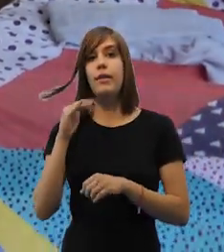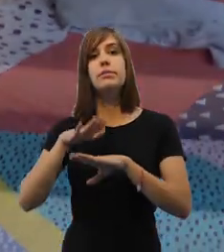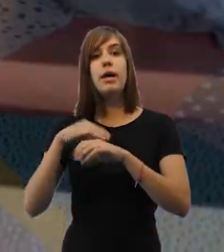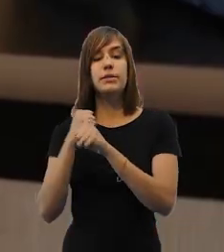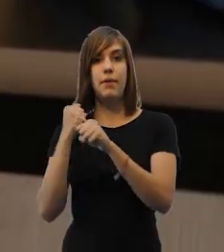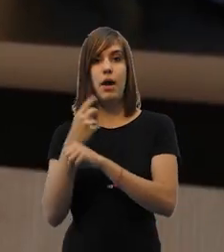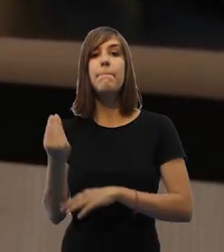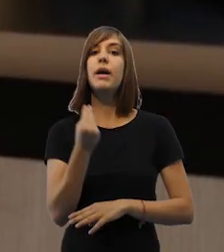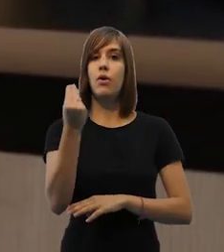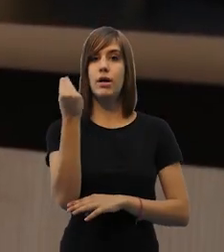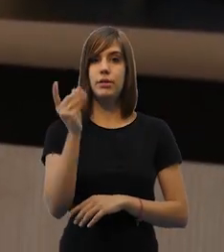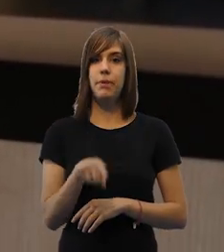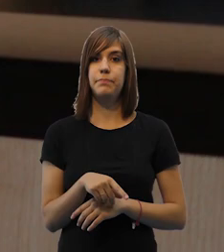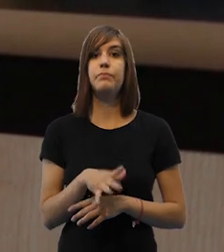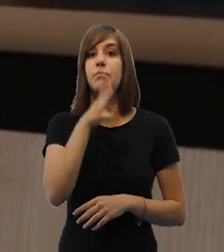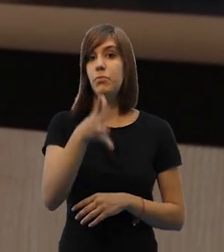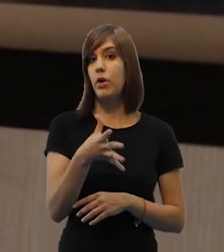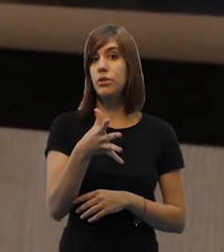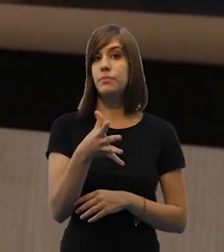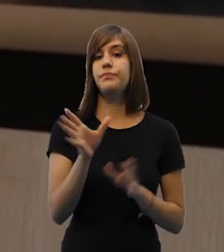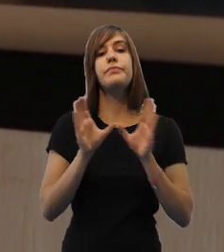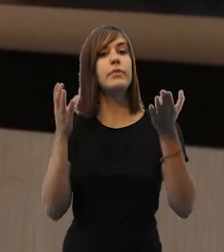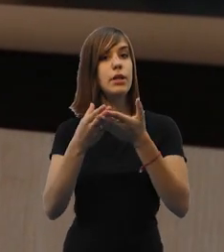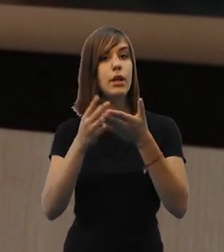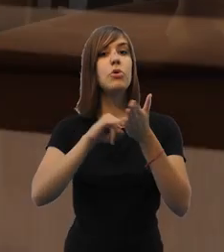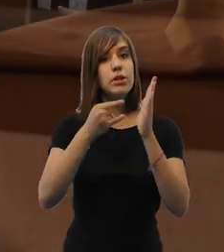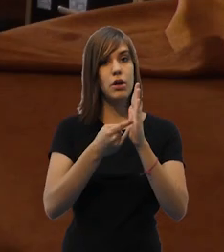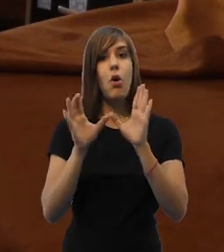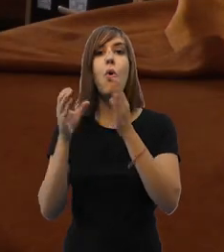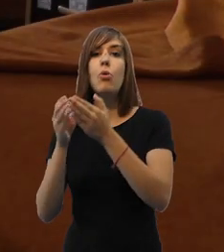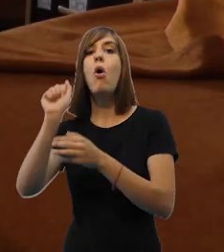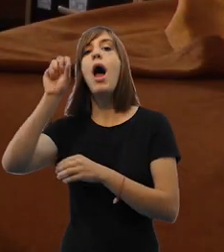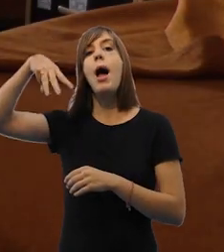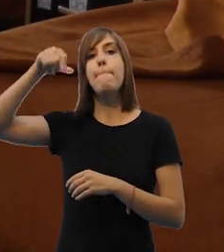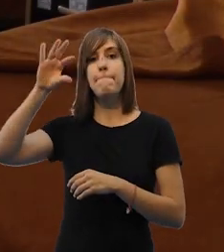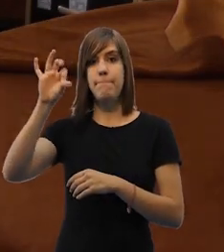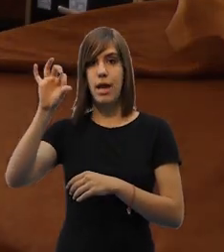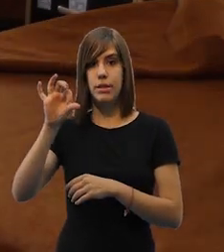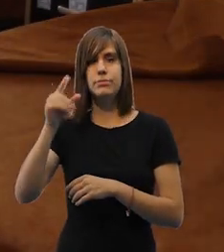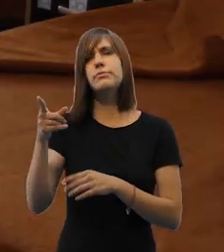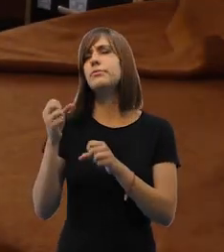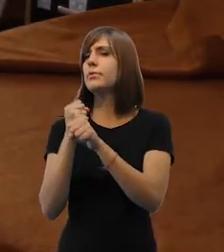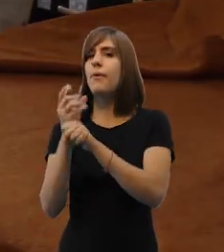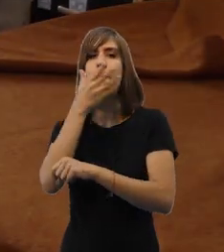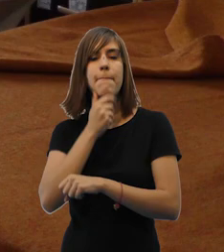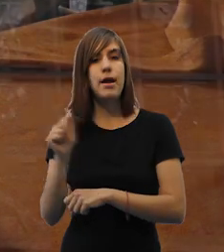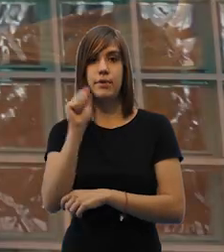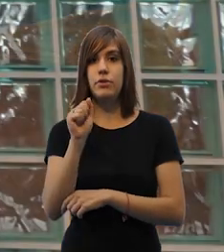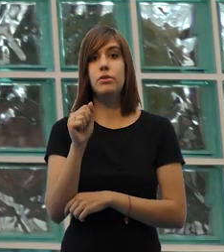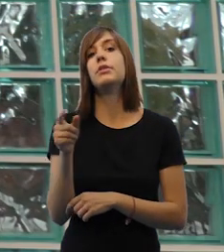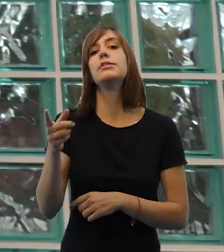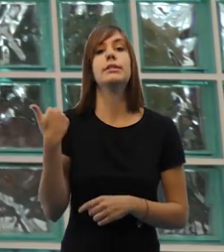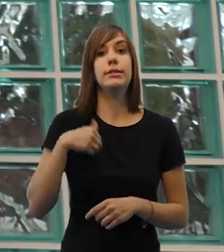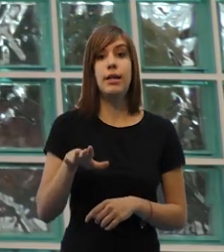empleo. Para ello, contamos con un equipo técnico del grupo AMAS que está haciendo una labor encomiable y se están